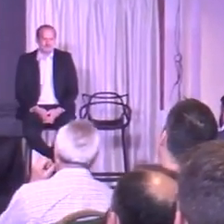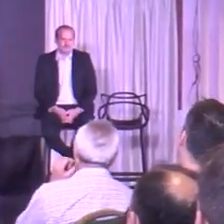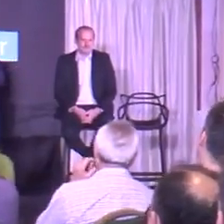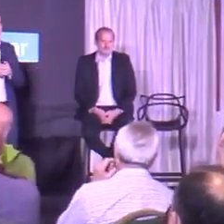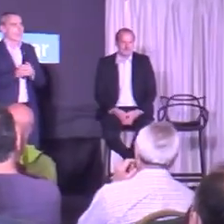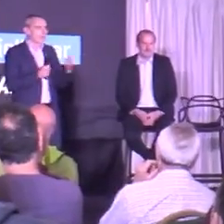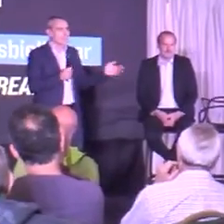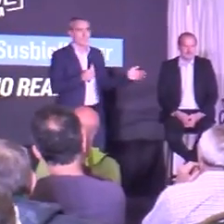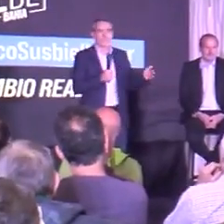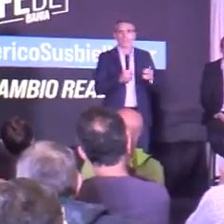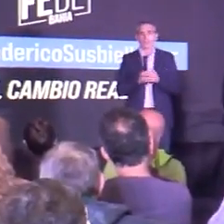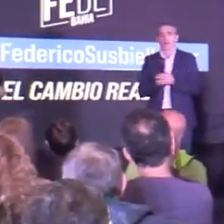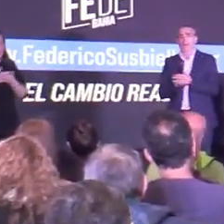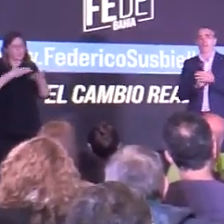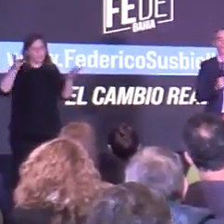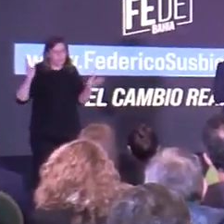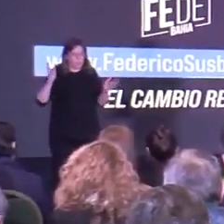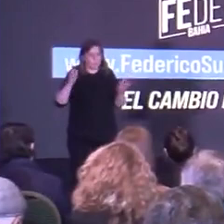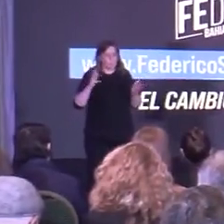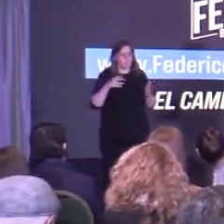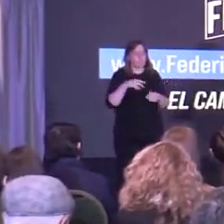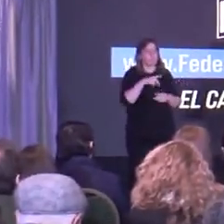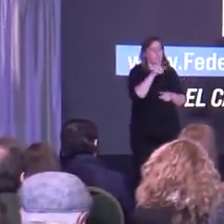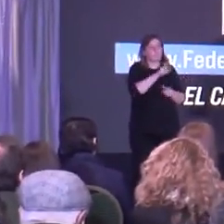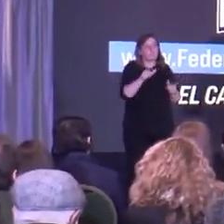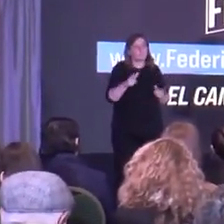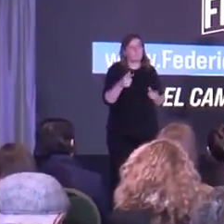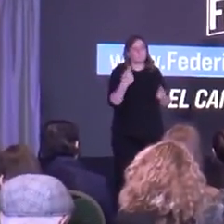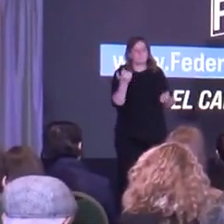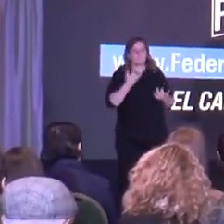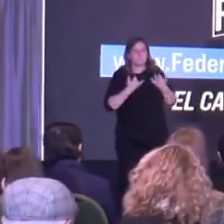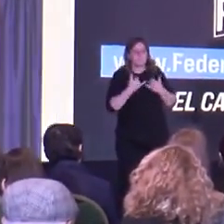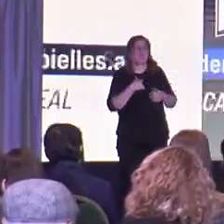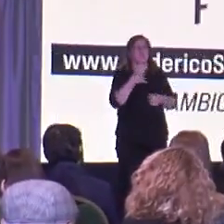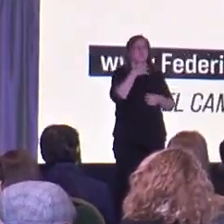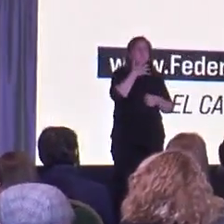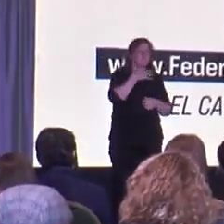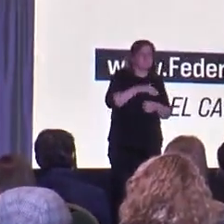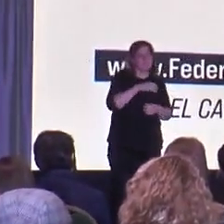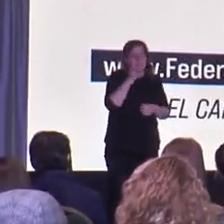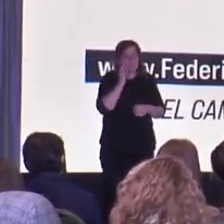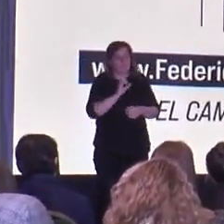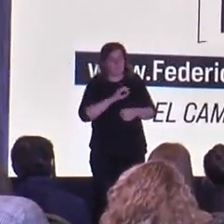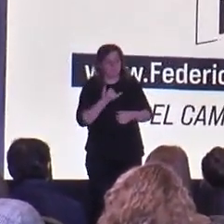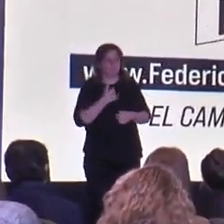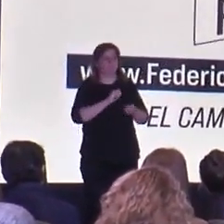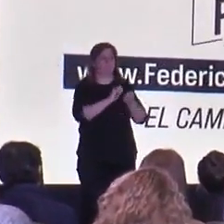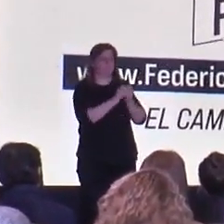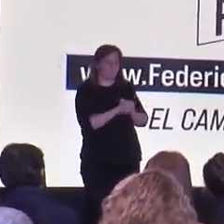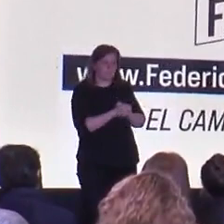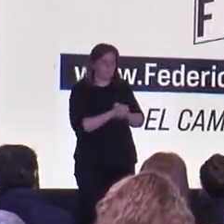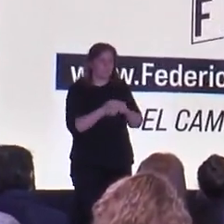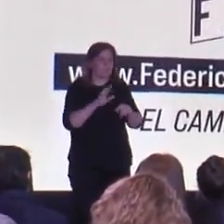pública, amplia, a consideración de todos los bahienses, para que los bahienses puedan